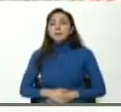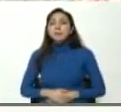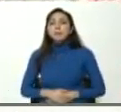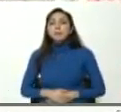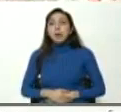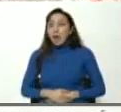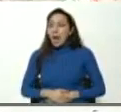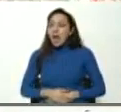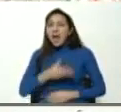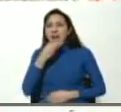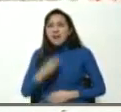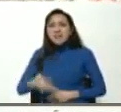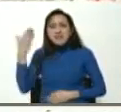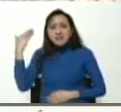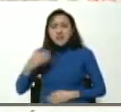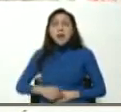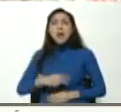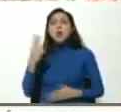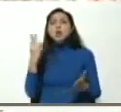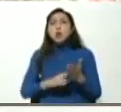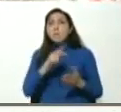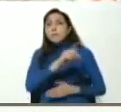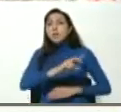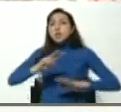en diciembre del 2012